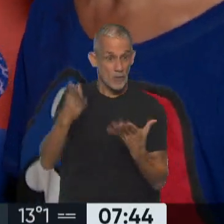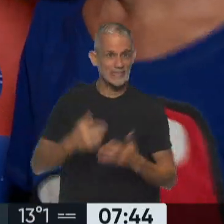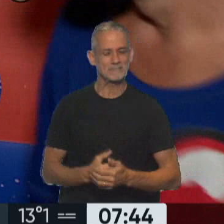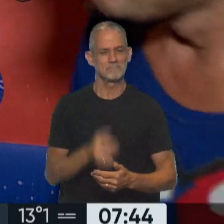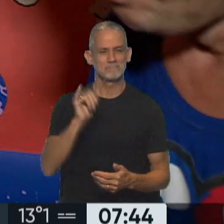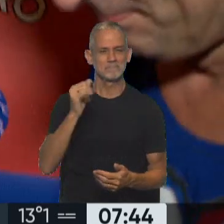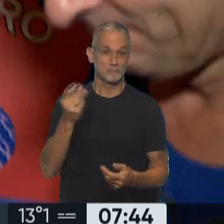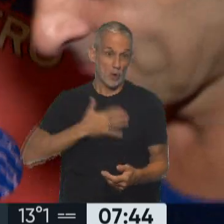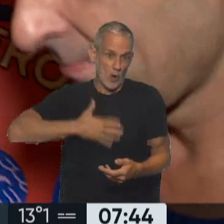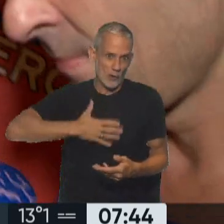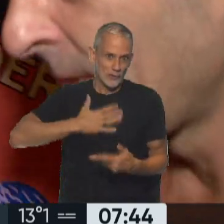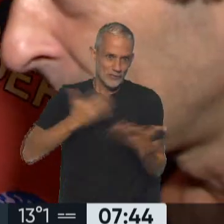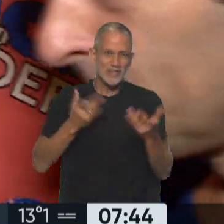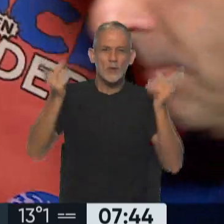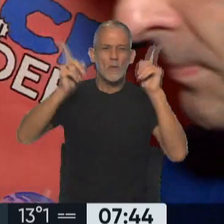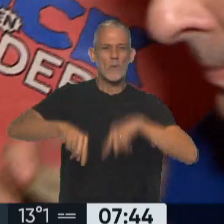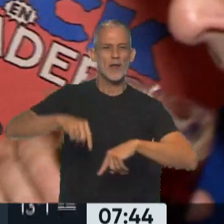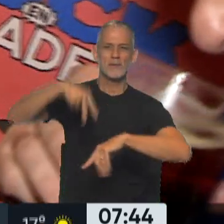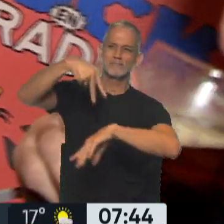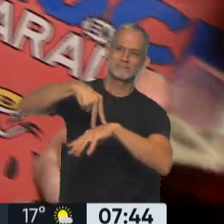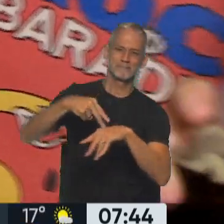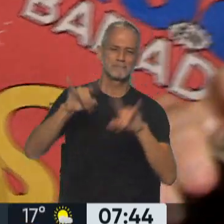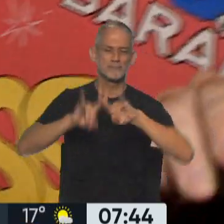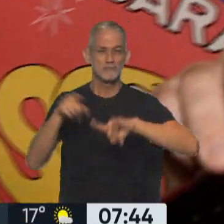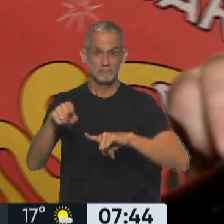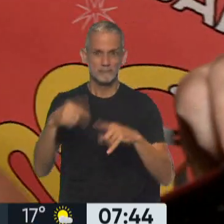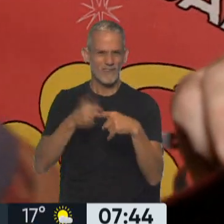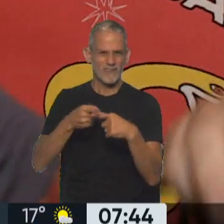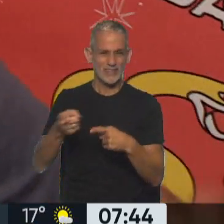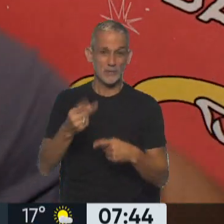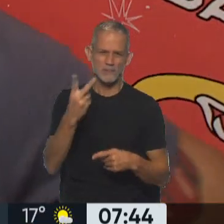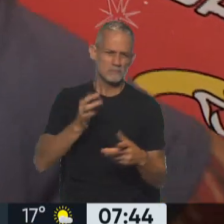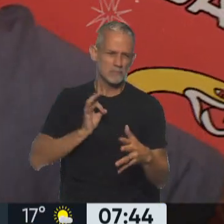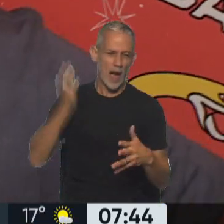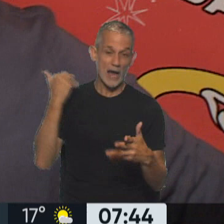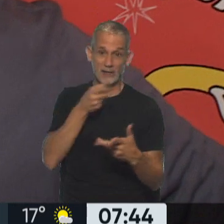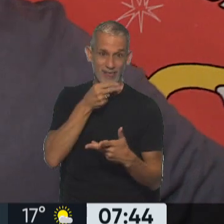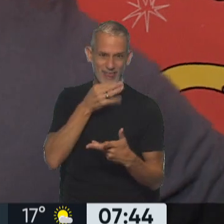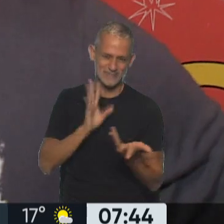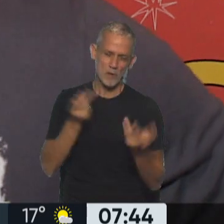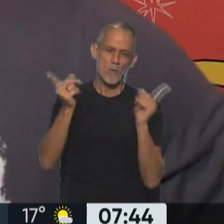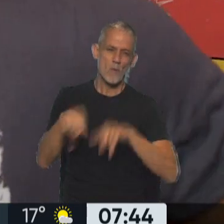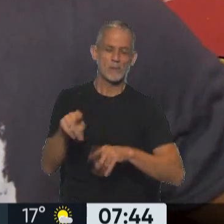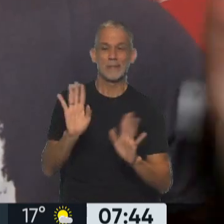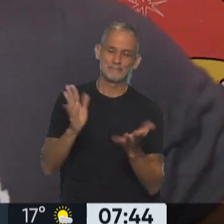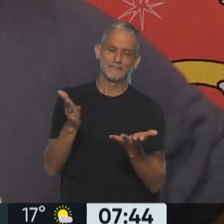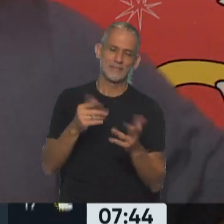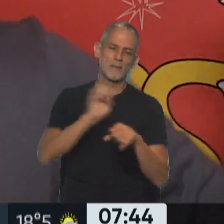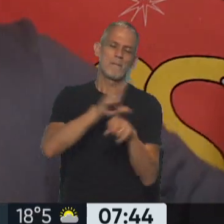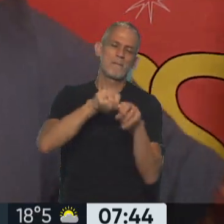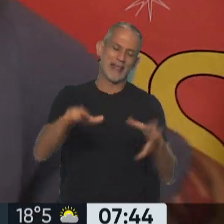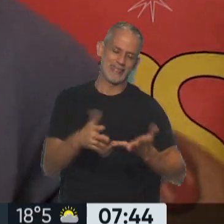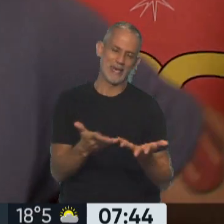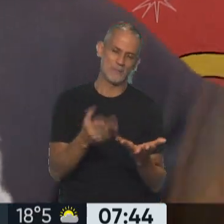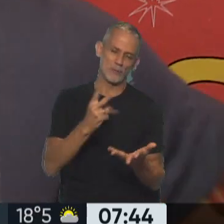Bien, la verdad que contentos de volver a tocar en el festival. Hace un par de años que no estábamos. Va, estuvo la pandemia, todos